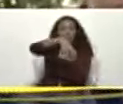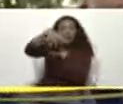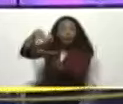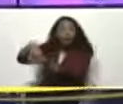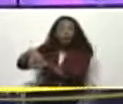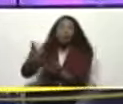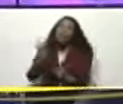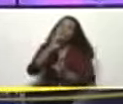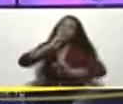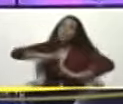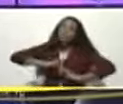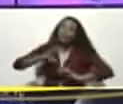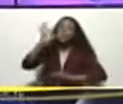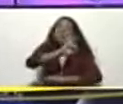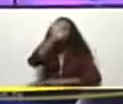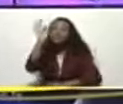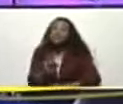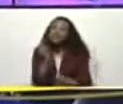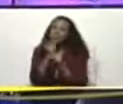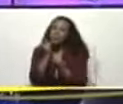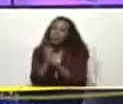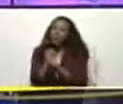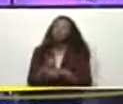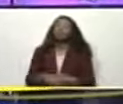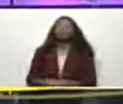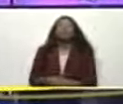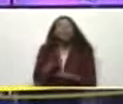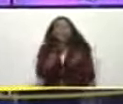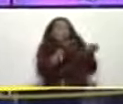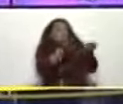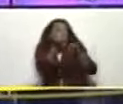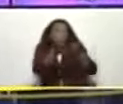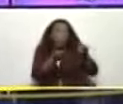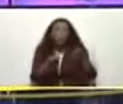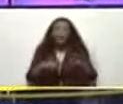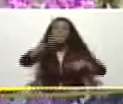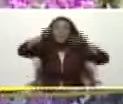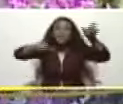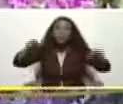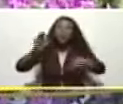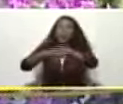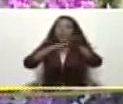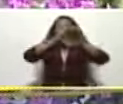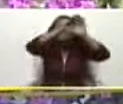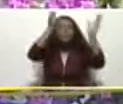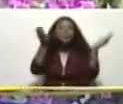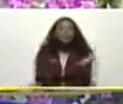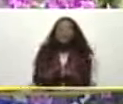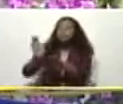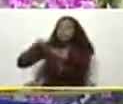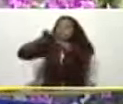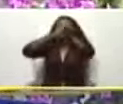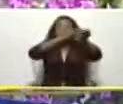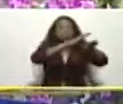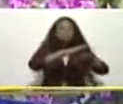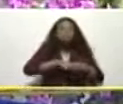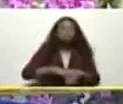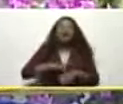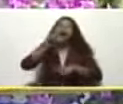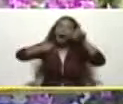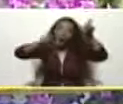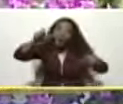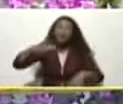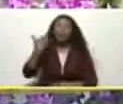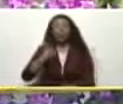los primeros resultados de esos trabajos preliminares. Con los controladores. Sí. Eso fue noticia mundial. Sí. Porque hay países